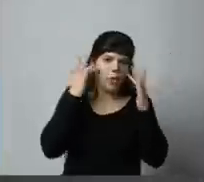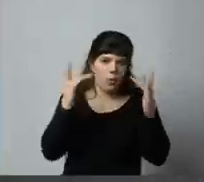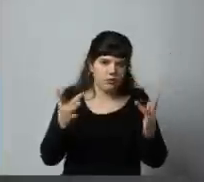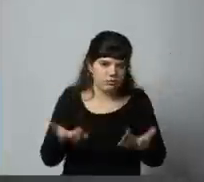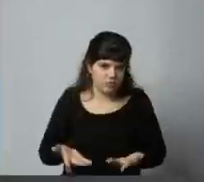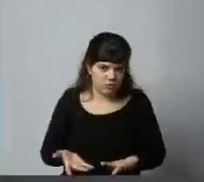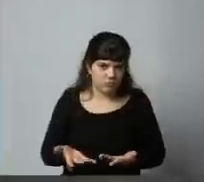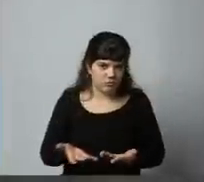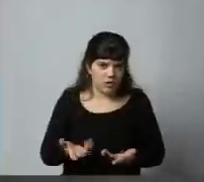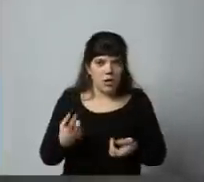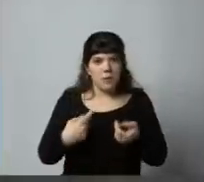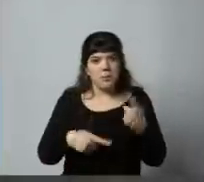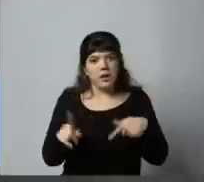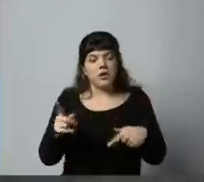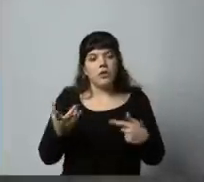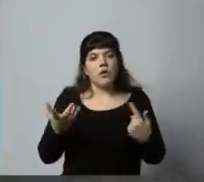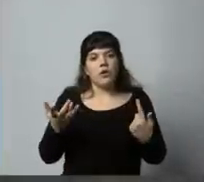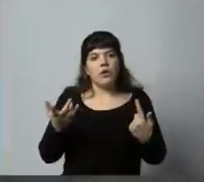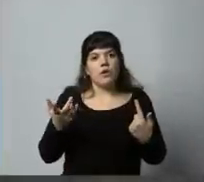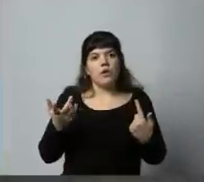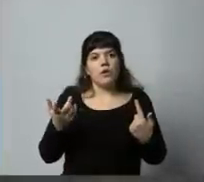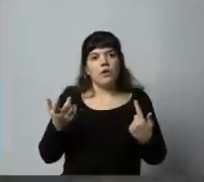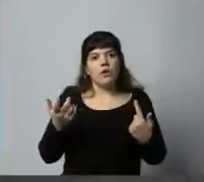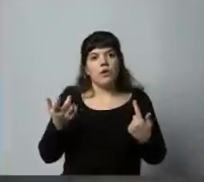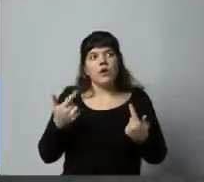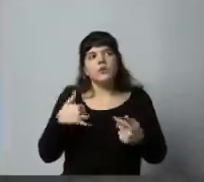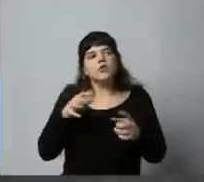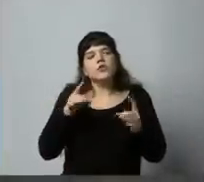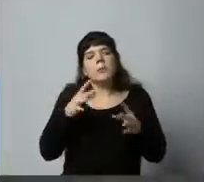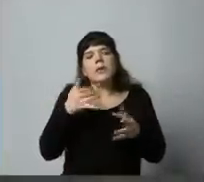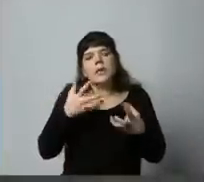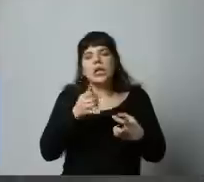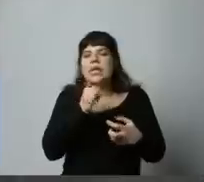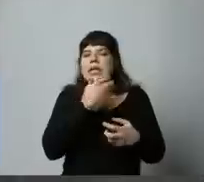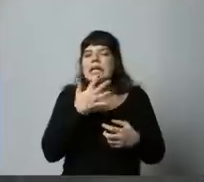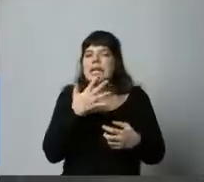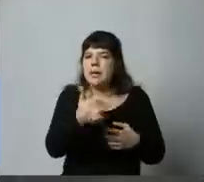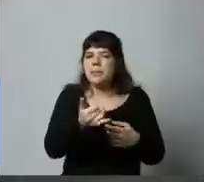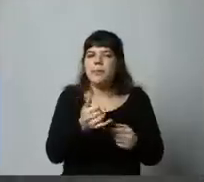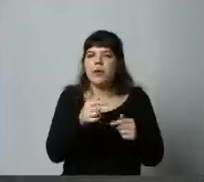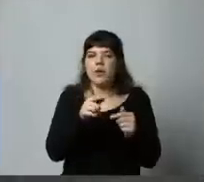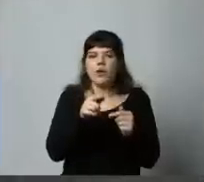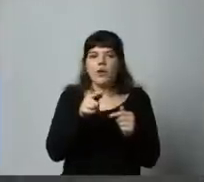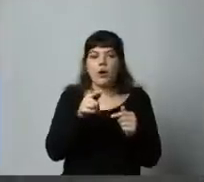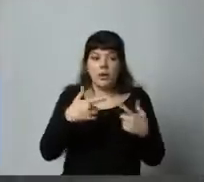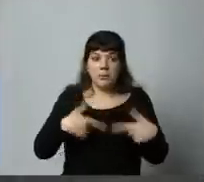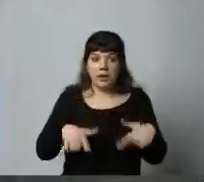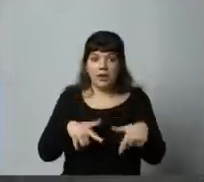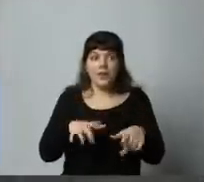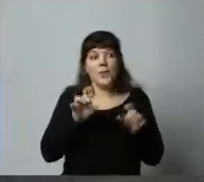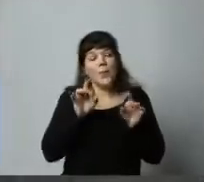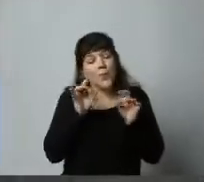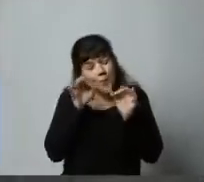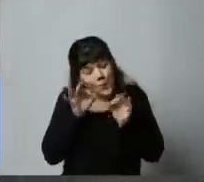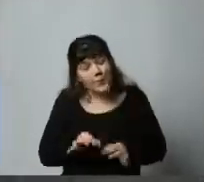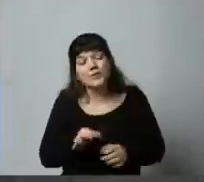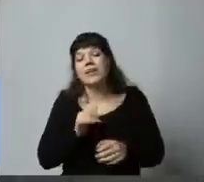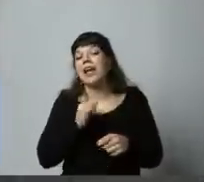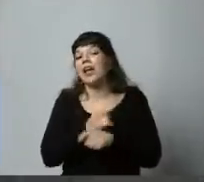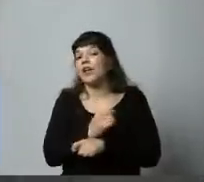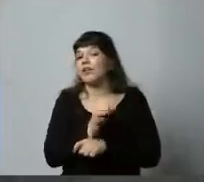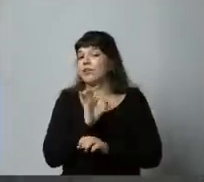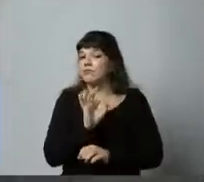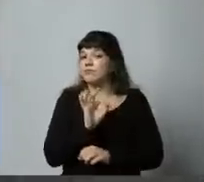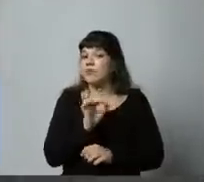y y y a mí me gustaría además dar un ejemplo de los que el ministro se equivocó mucho el